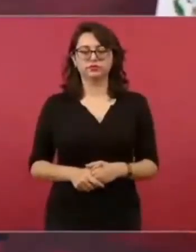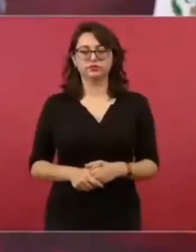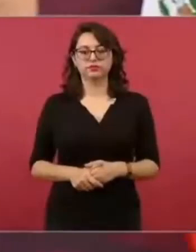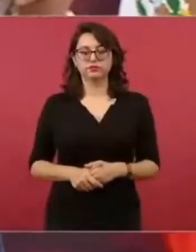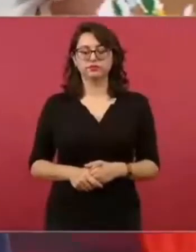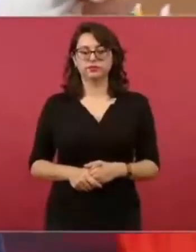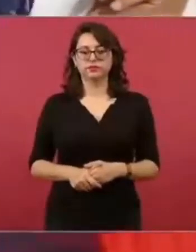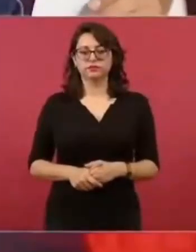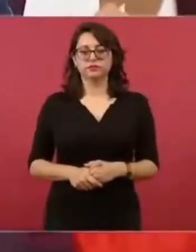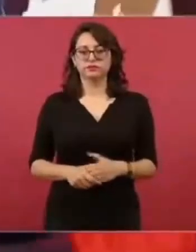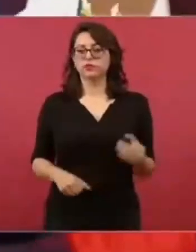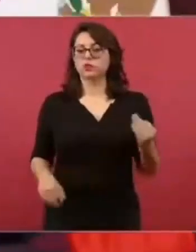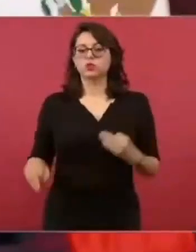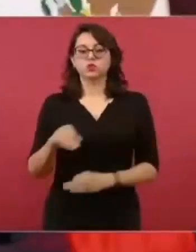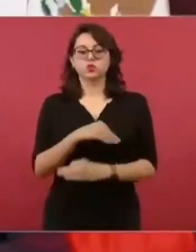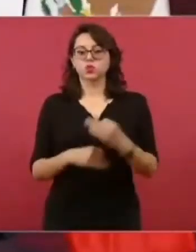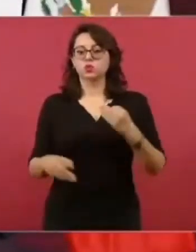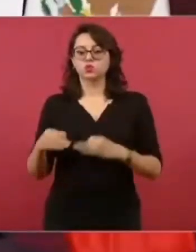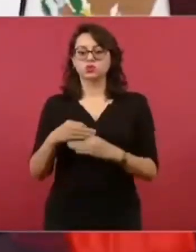igual,